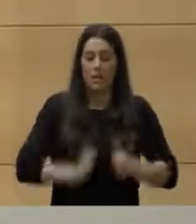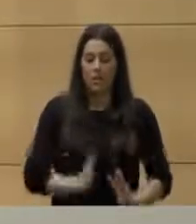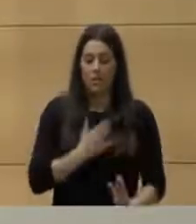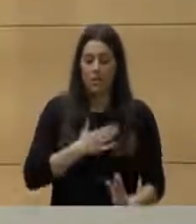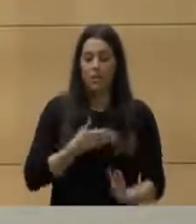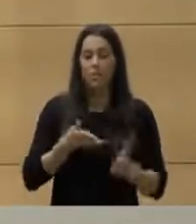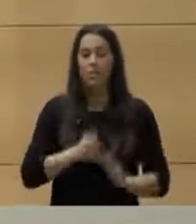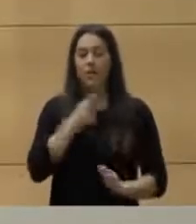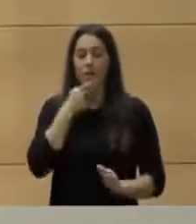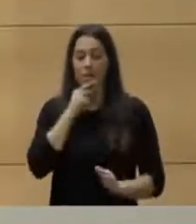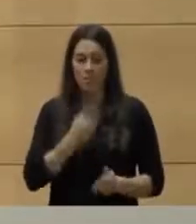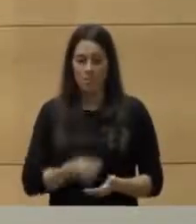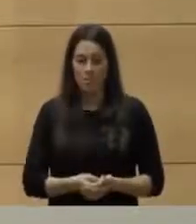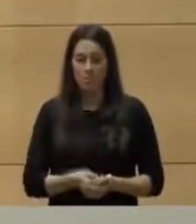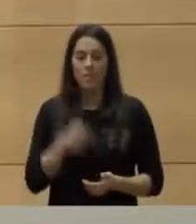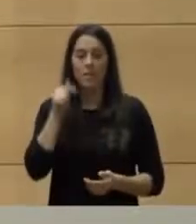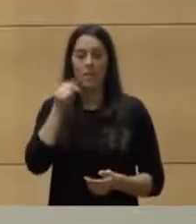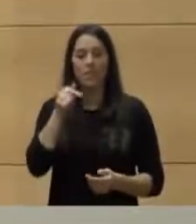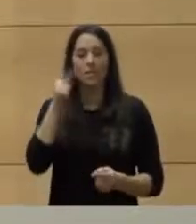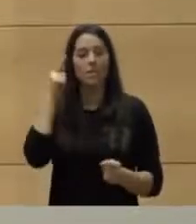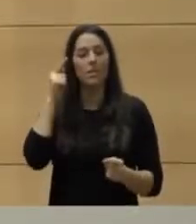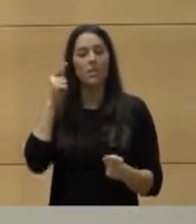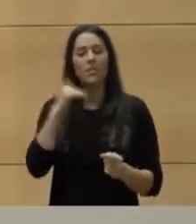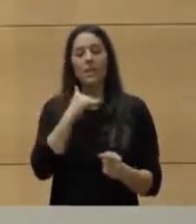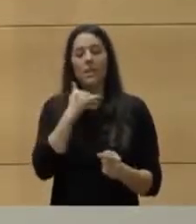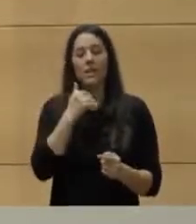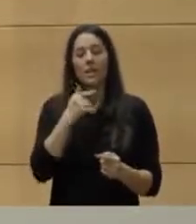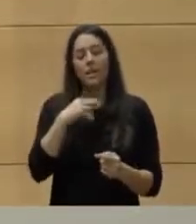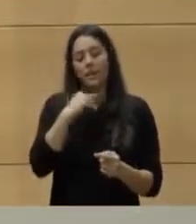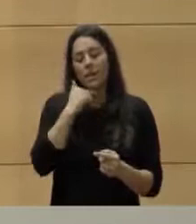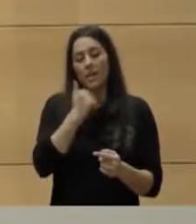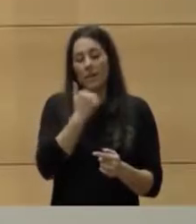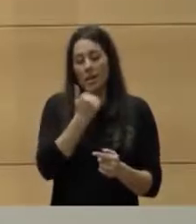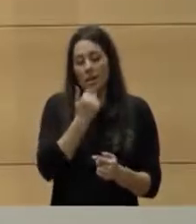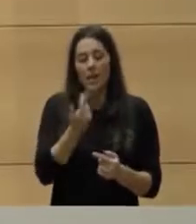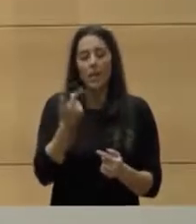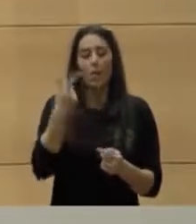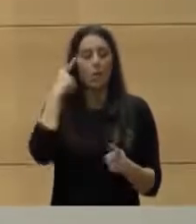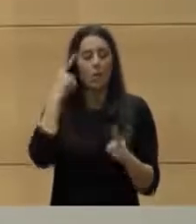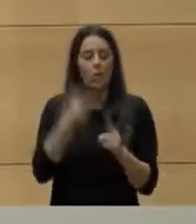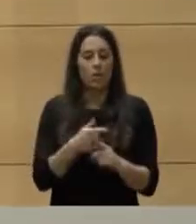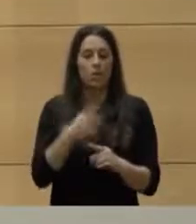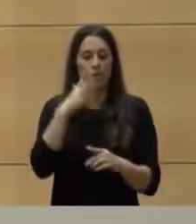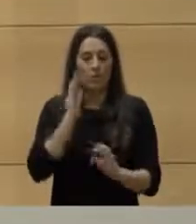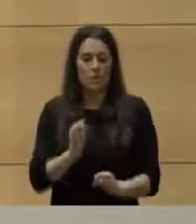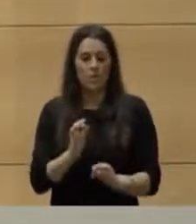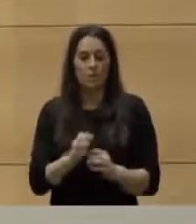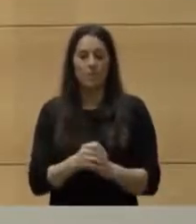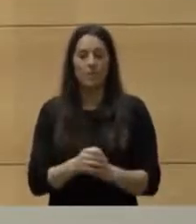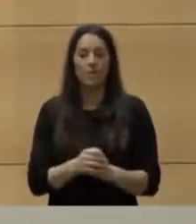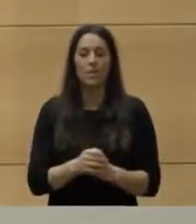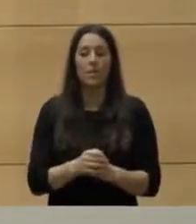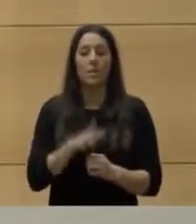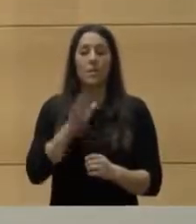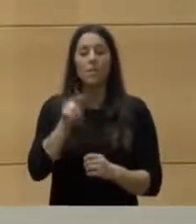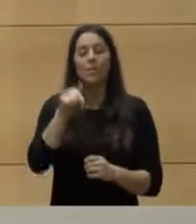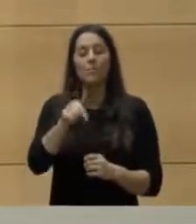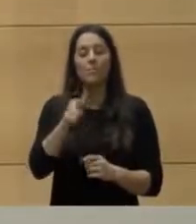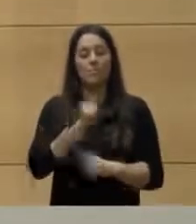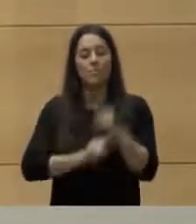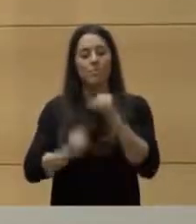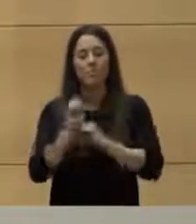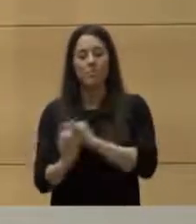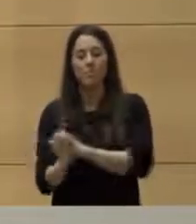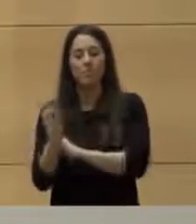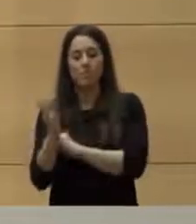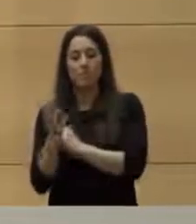proceso constituyente. El proceso constituyente es tarea de una generación. Pero hay un problema